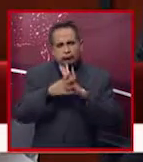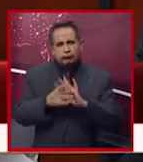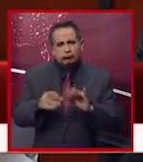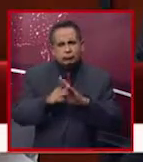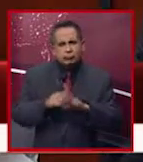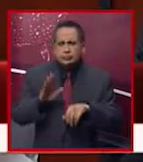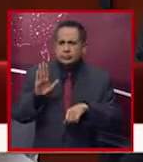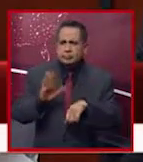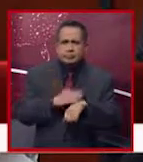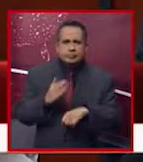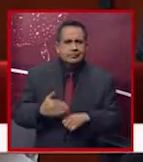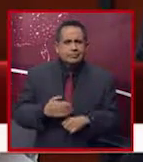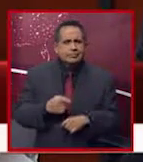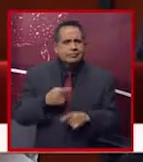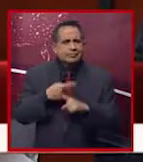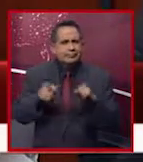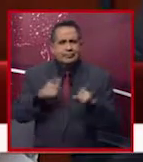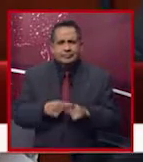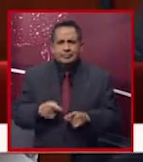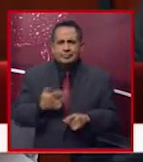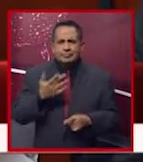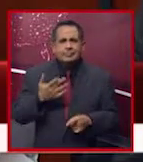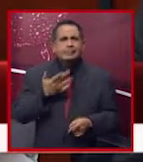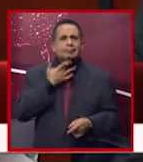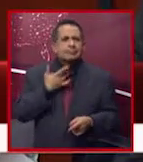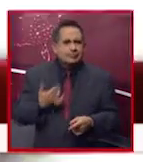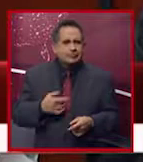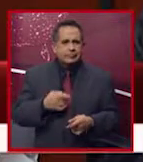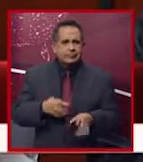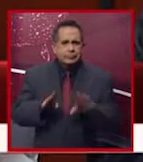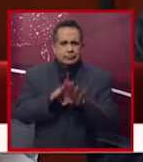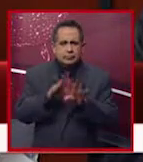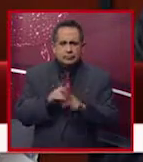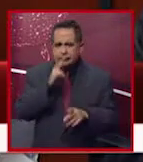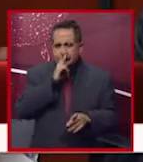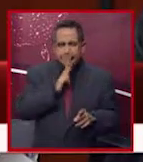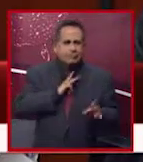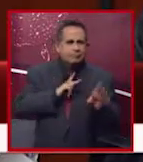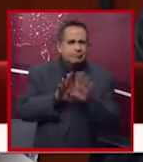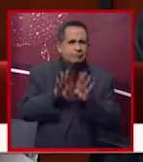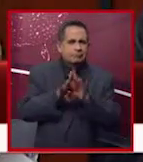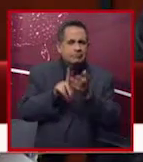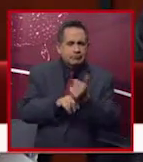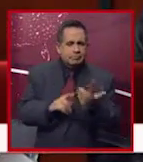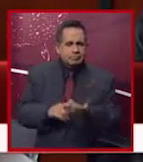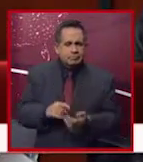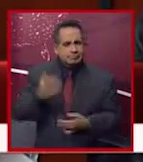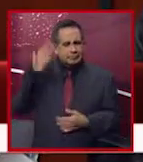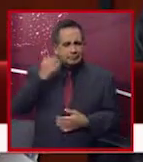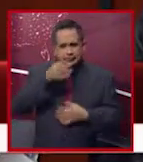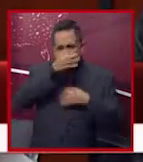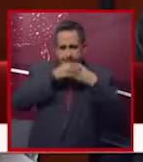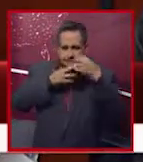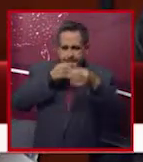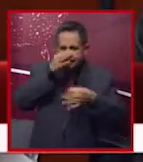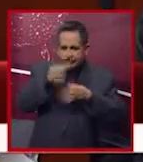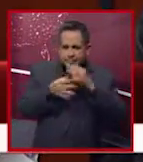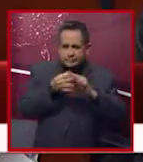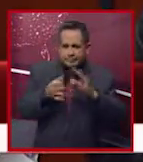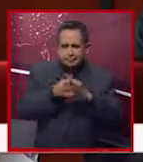por la liberación de los precios de la gasolina y los energéticos. Se cansaron de decirnos y hasta mandar comerciales en la